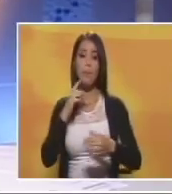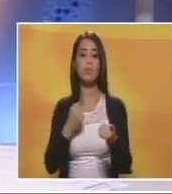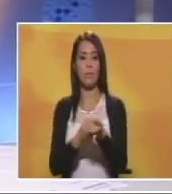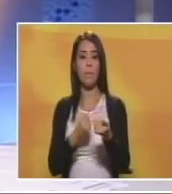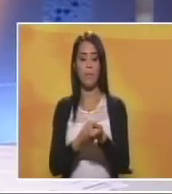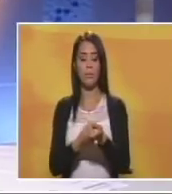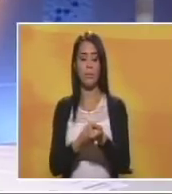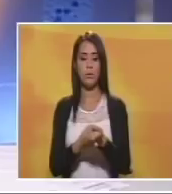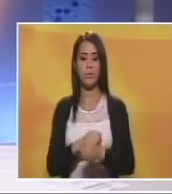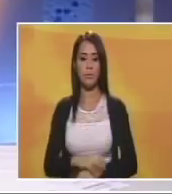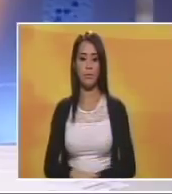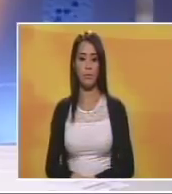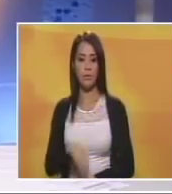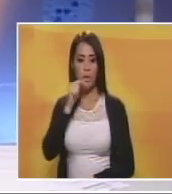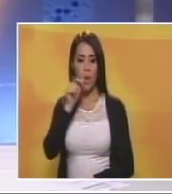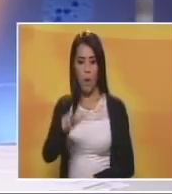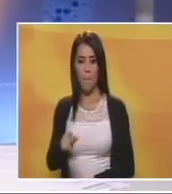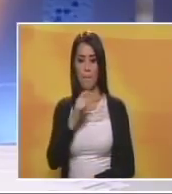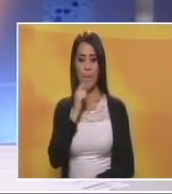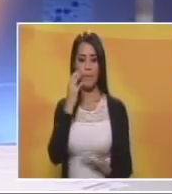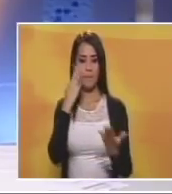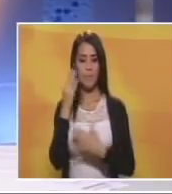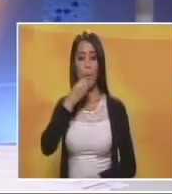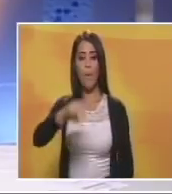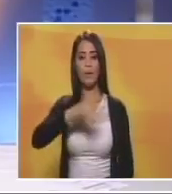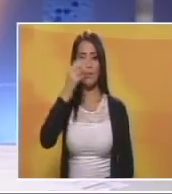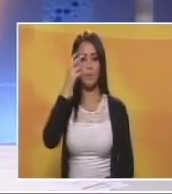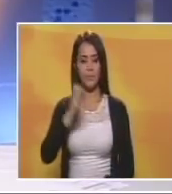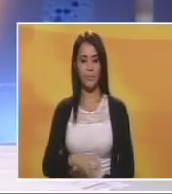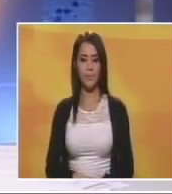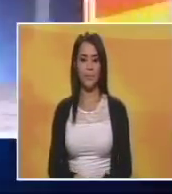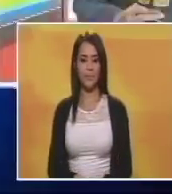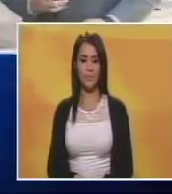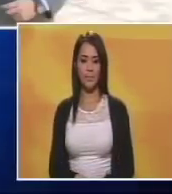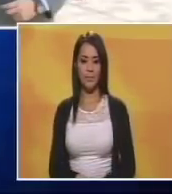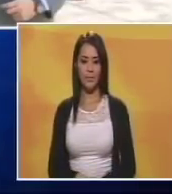medida. Manuel Covela nos amplía la información. Buenas tardes, Manuel, te escuchamos.